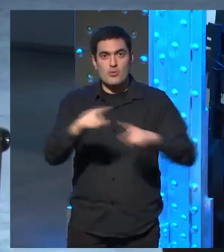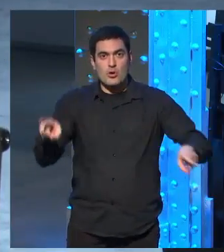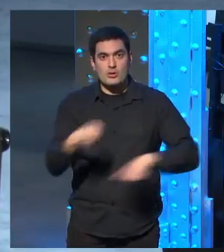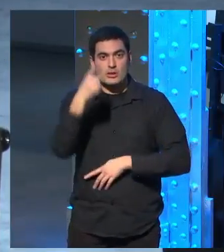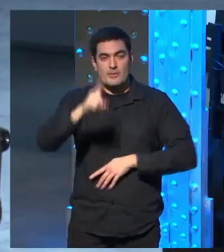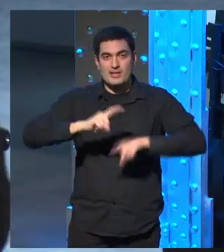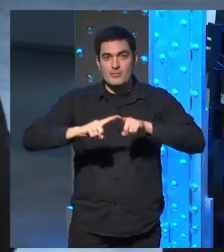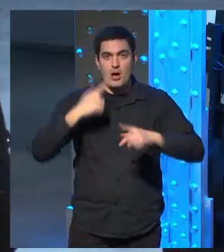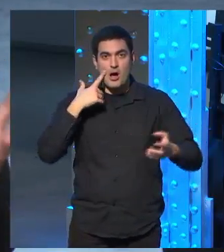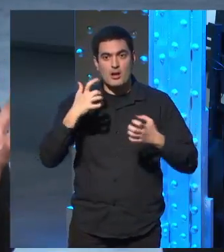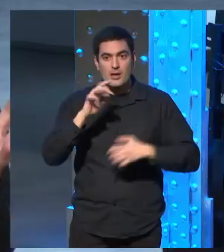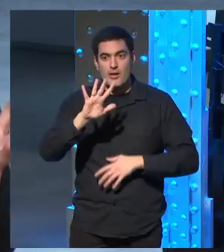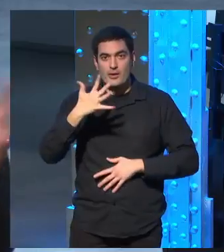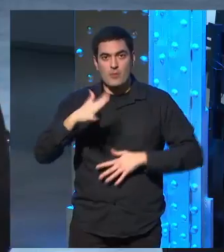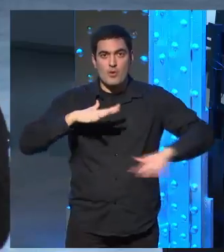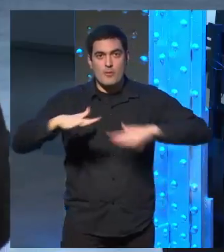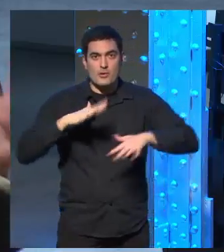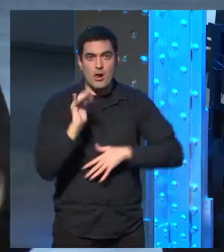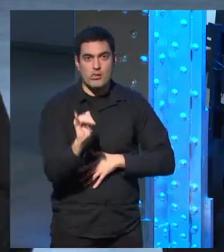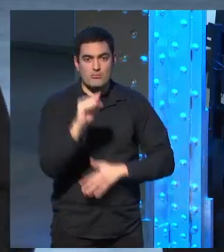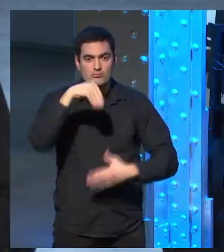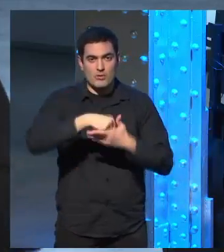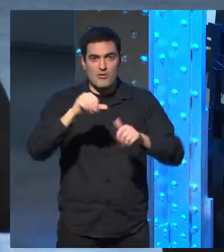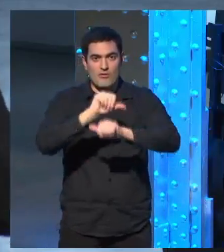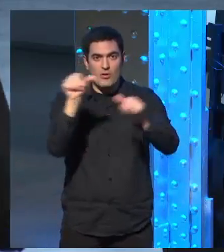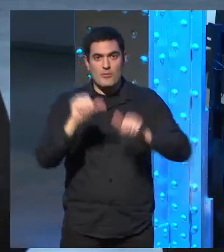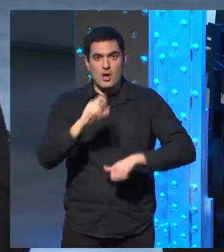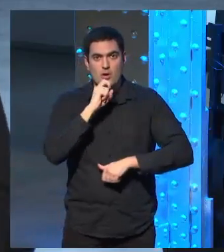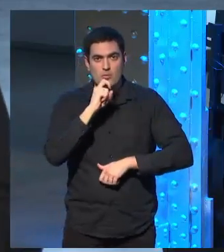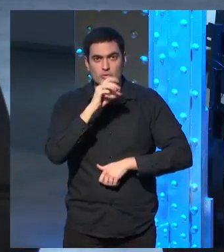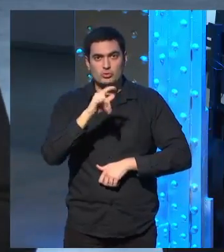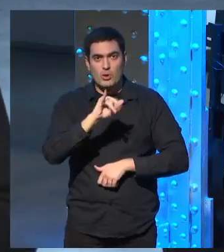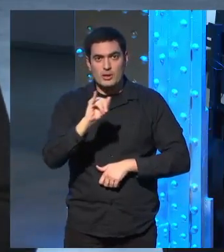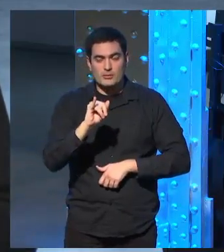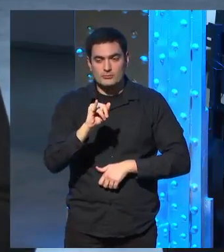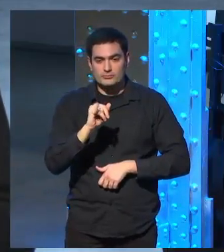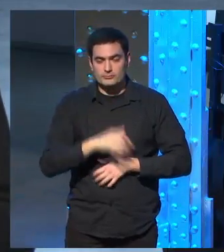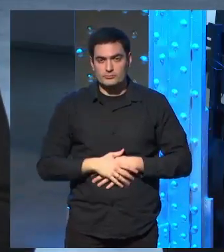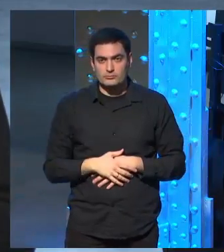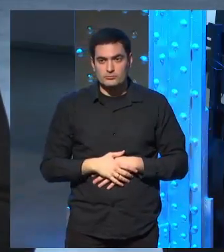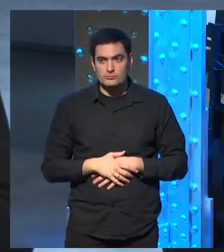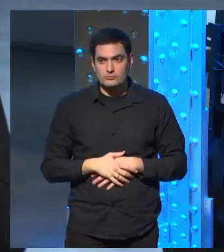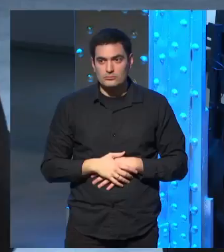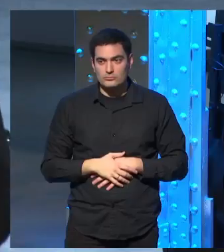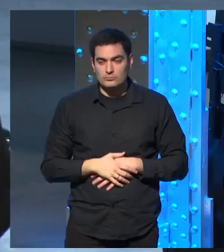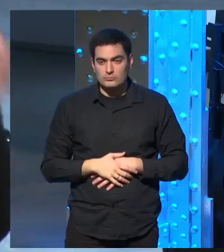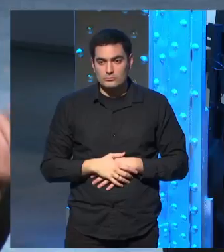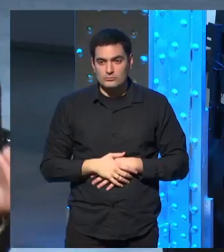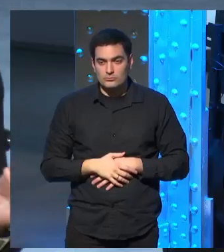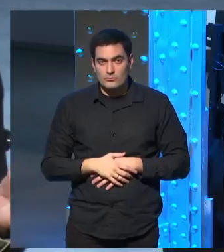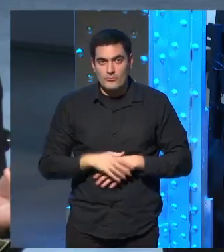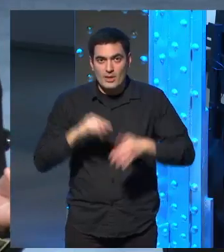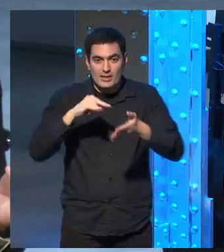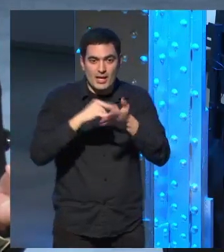musical, estético, artístico. Son 5 movimientos, está compuesto de una forma como de suite, que ya no solamente en cuanto a las